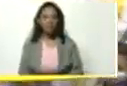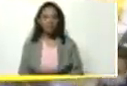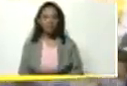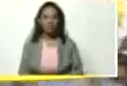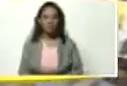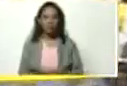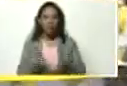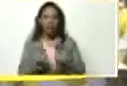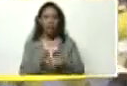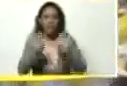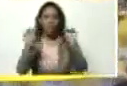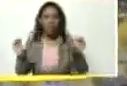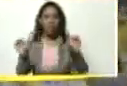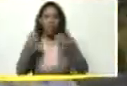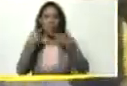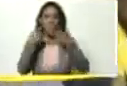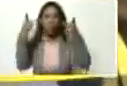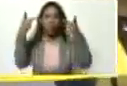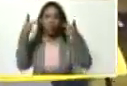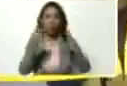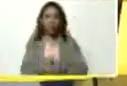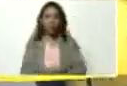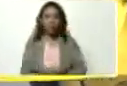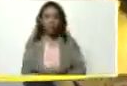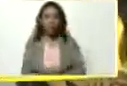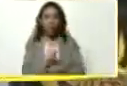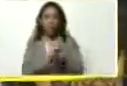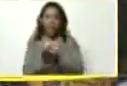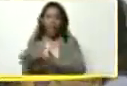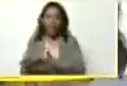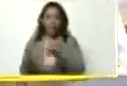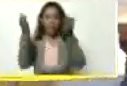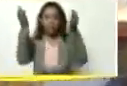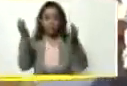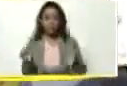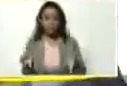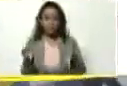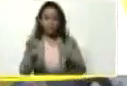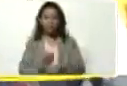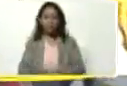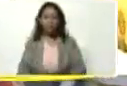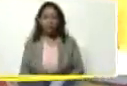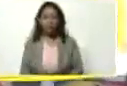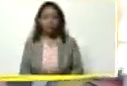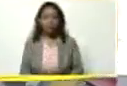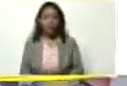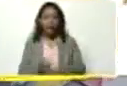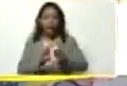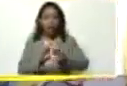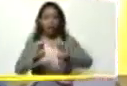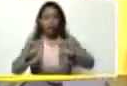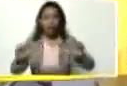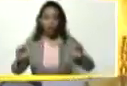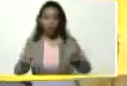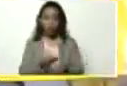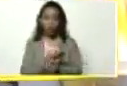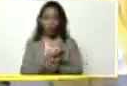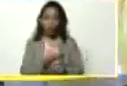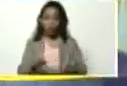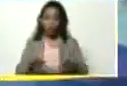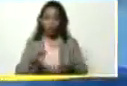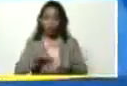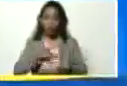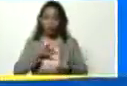La educación pública, gratuita y de calidad. La educación con un